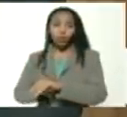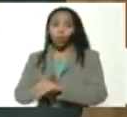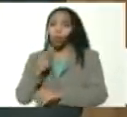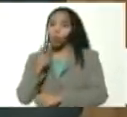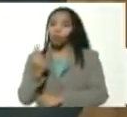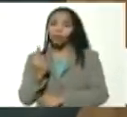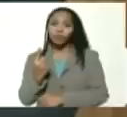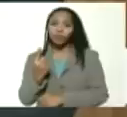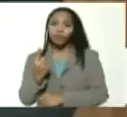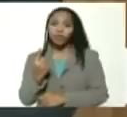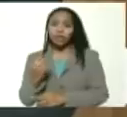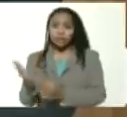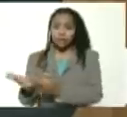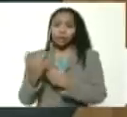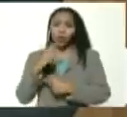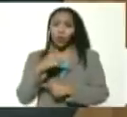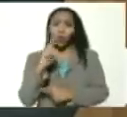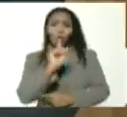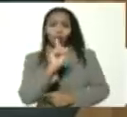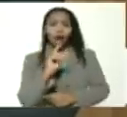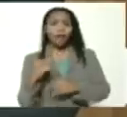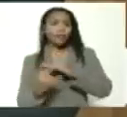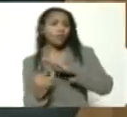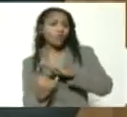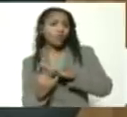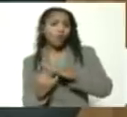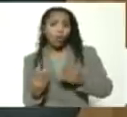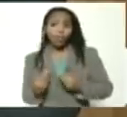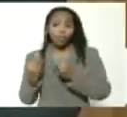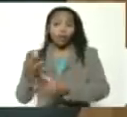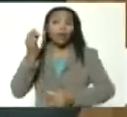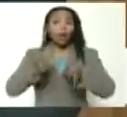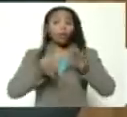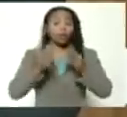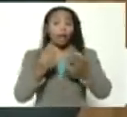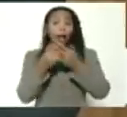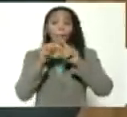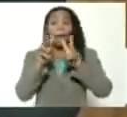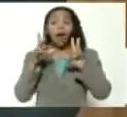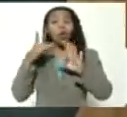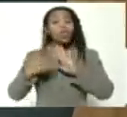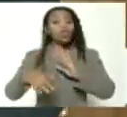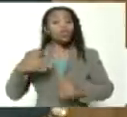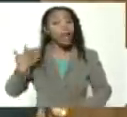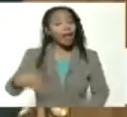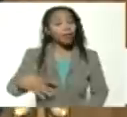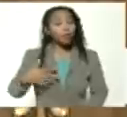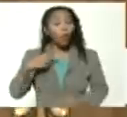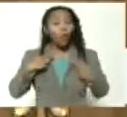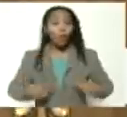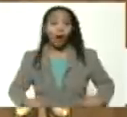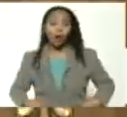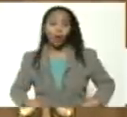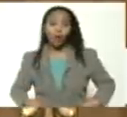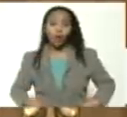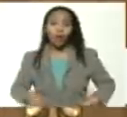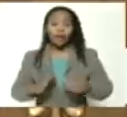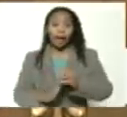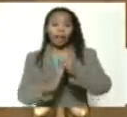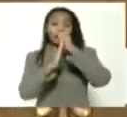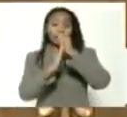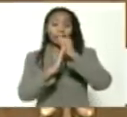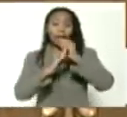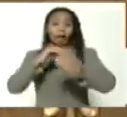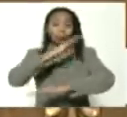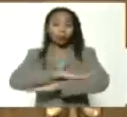no una institución garante de la justicia, la paz y los derechos humanos, que lidera la acción penal, sino